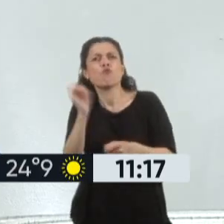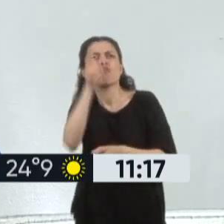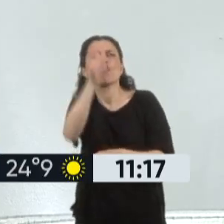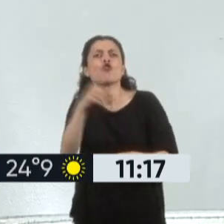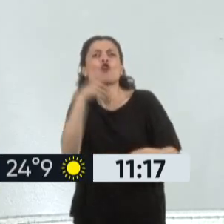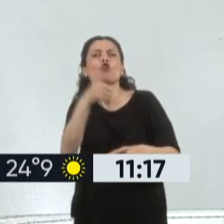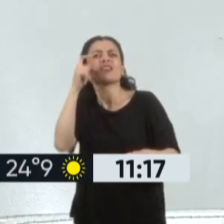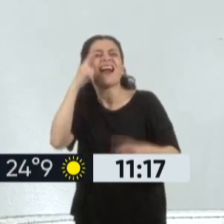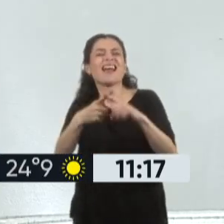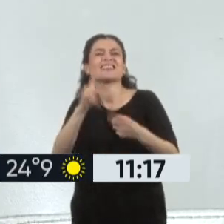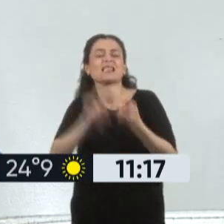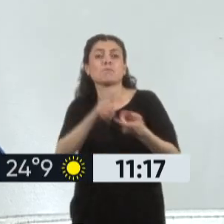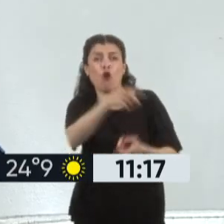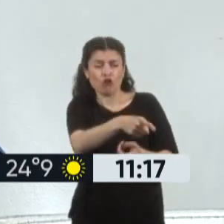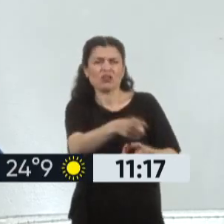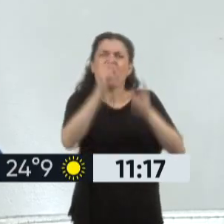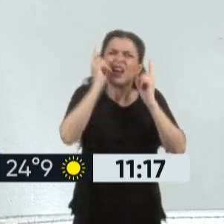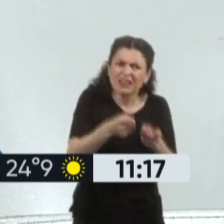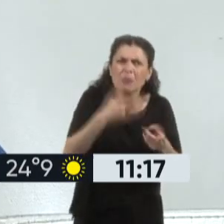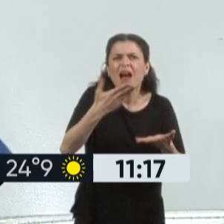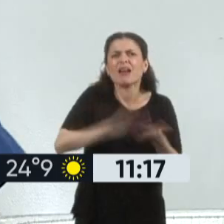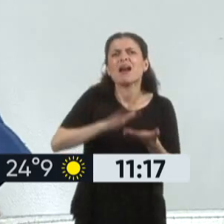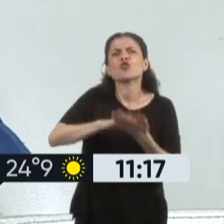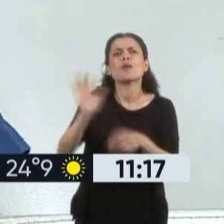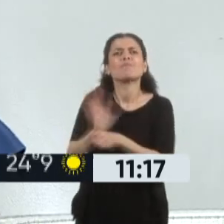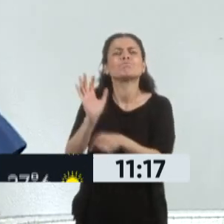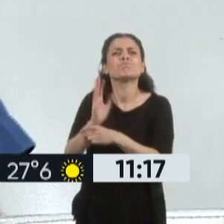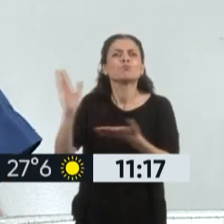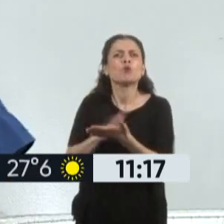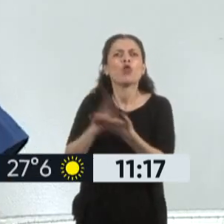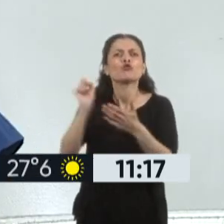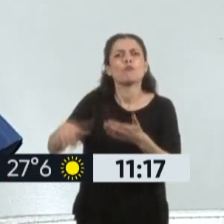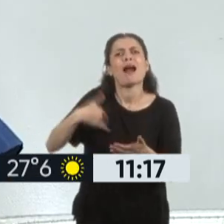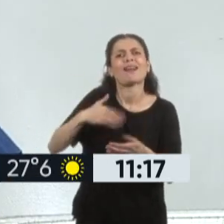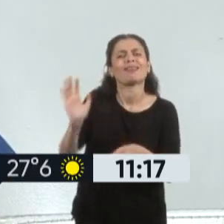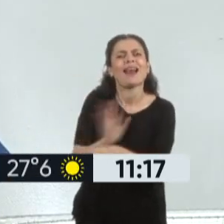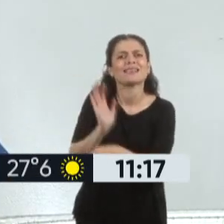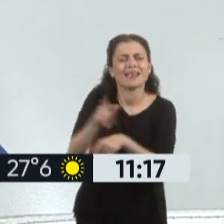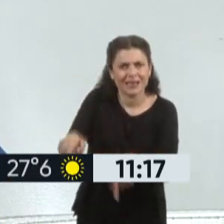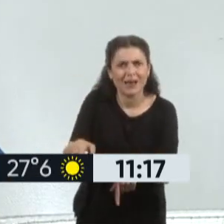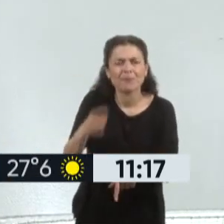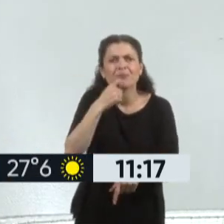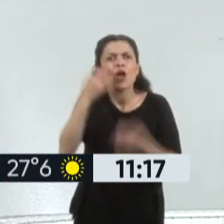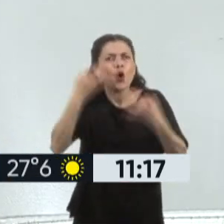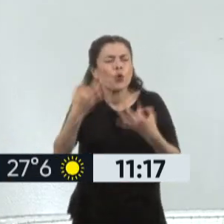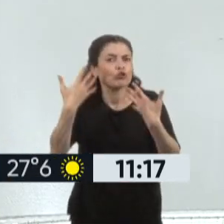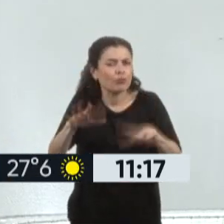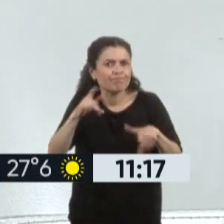del cine. La pregunta va en términos, repito, políticos, no judiciales. ¿Cómo toman estas declaraciones